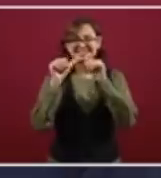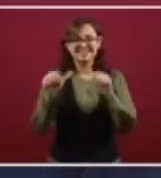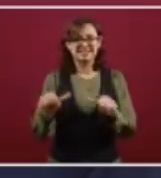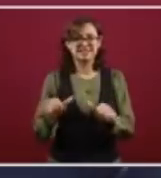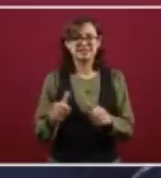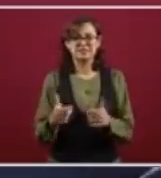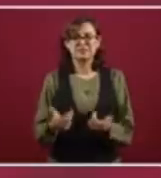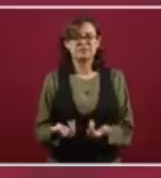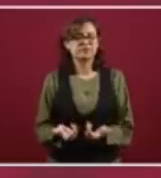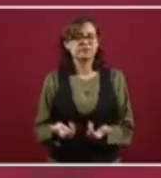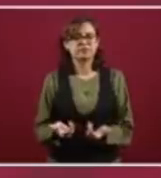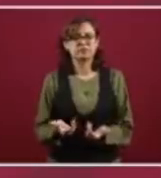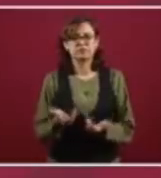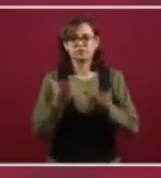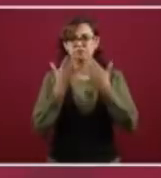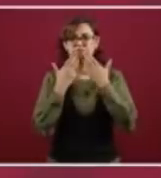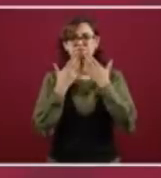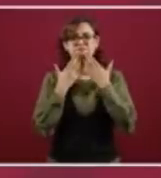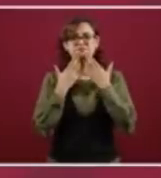recomendaciones